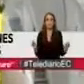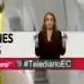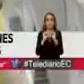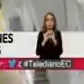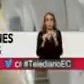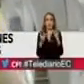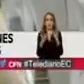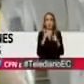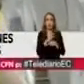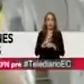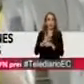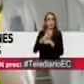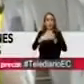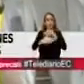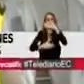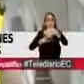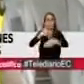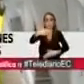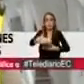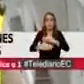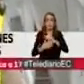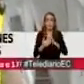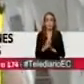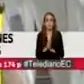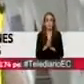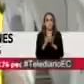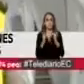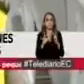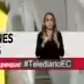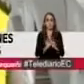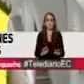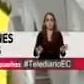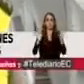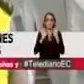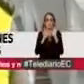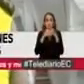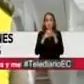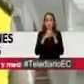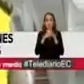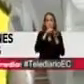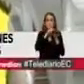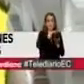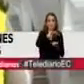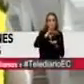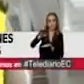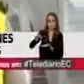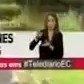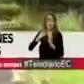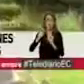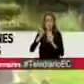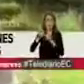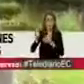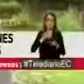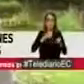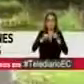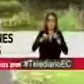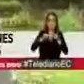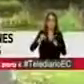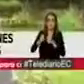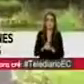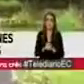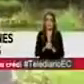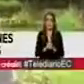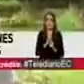que son más proclives a que sean contagiados, es decir, aquellos que se encuentran en los checkpoints o en los puntos de control. Está por llegar